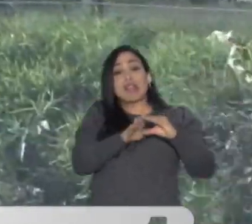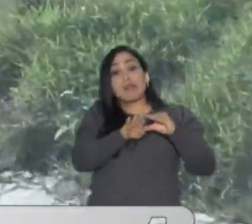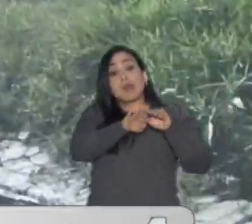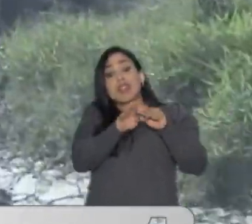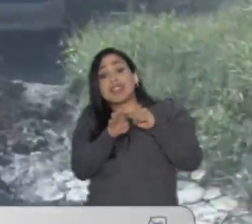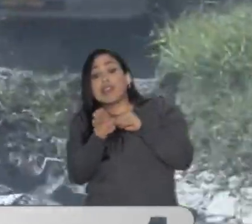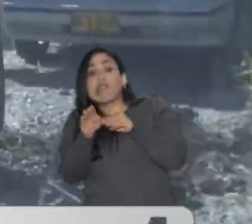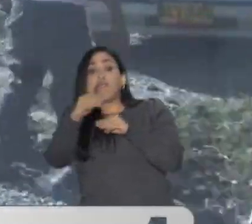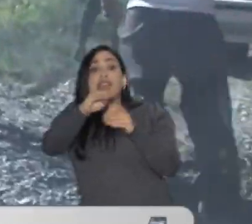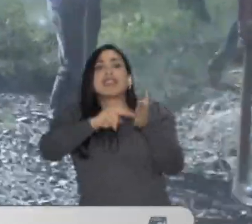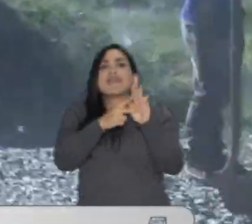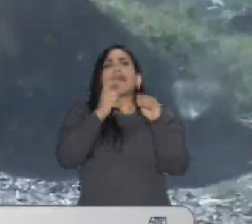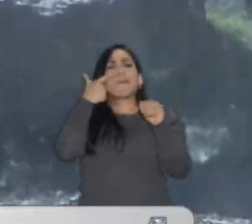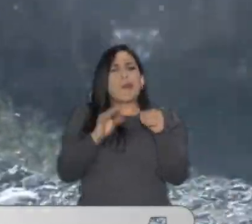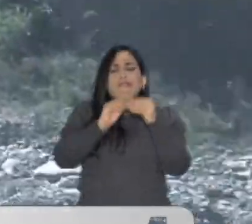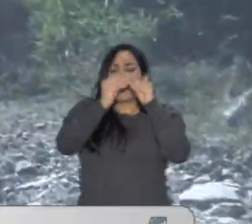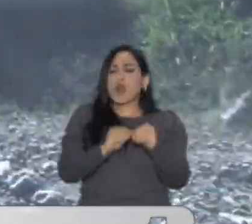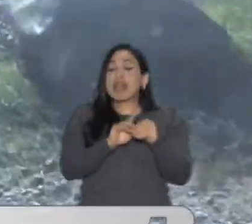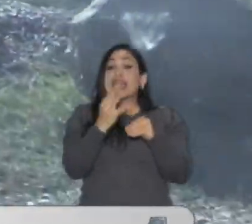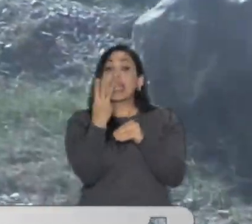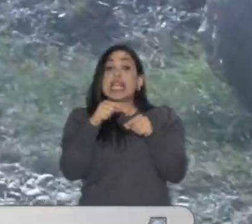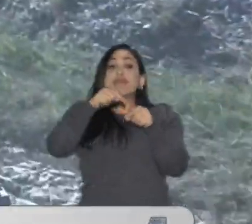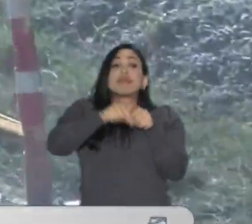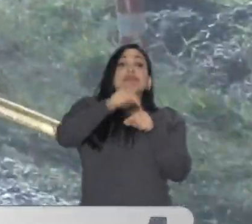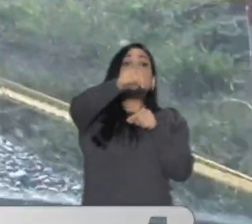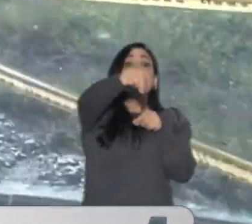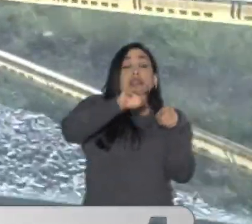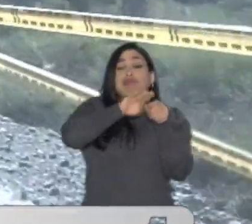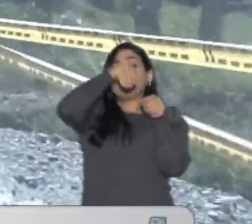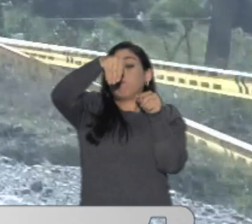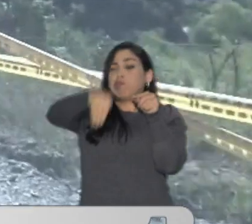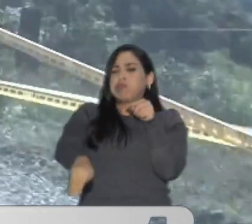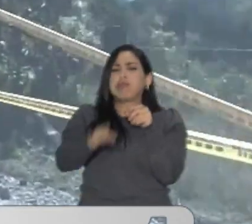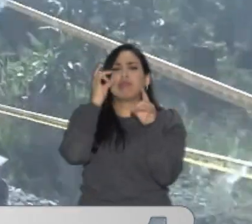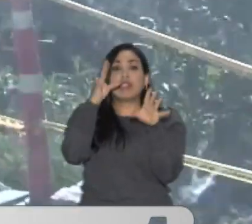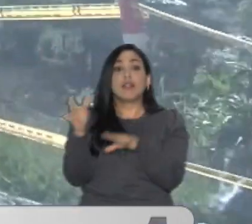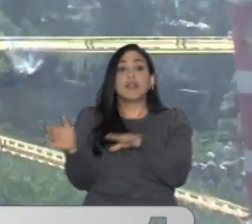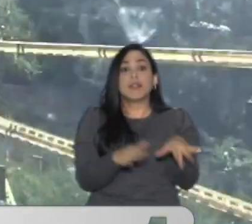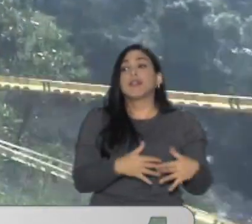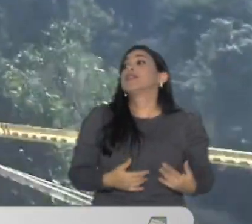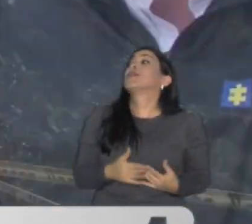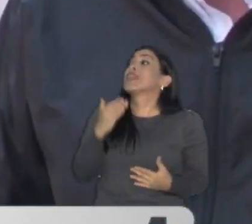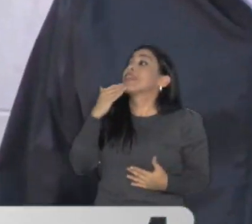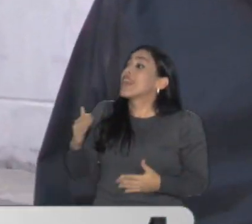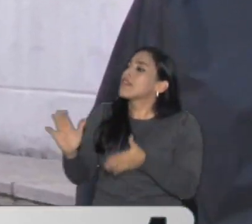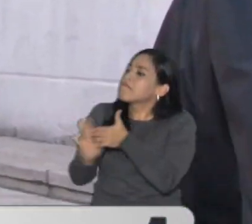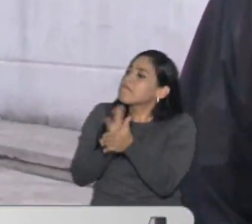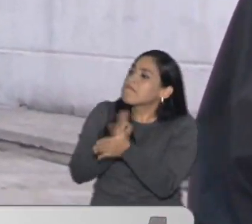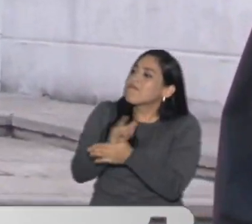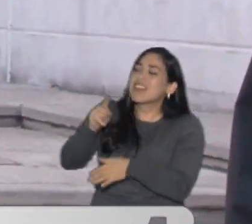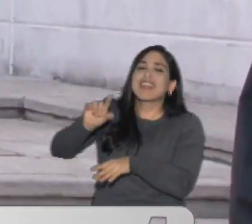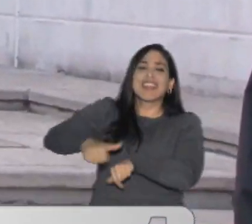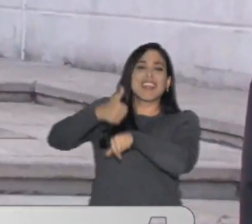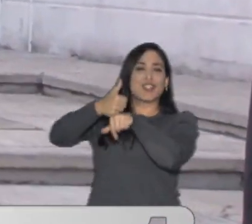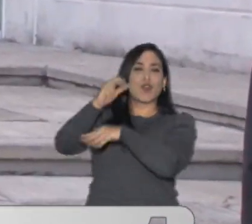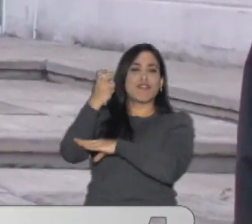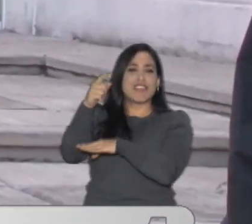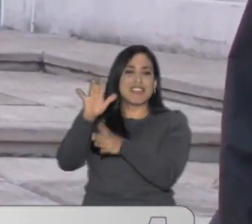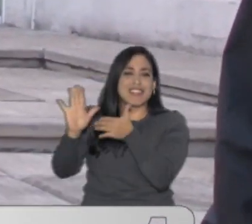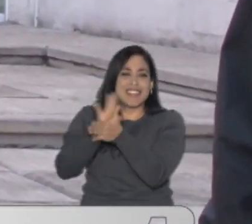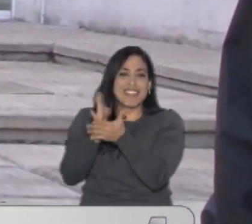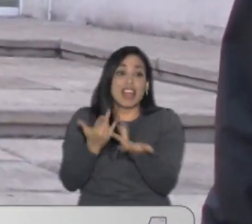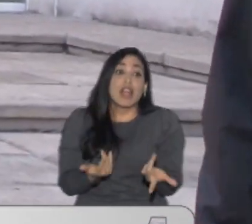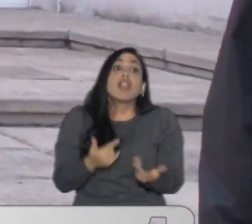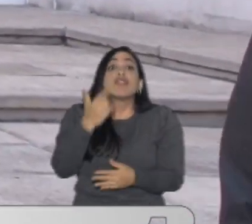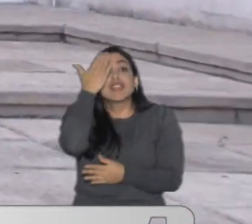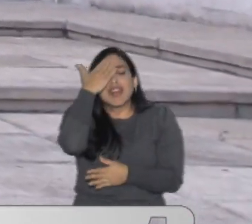es inclinado en 3.5 de pendiente. Bueno, muchísimas gracias, doctor Oliden Riaño, director seccional de la Fiscalía. Hay que señalar